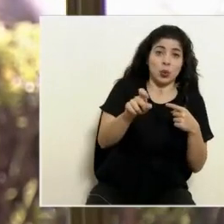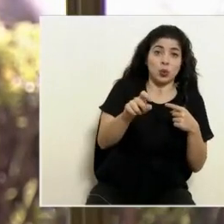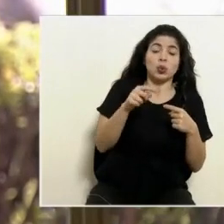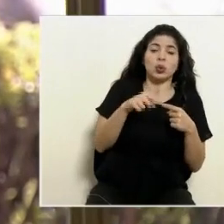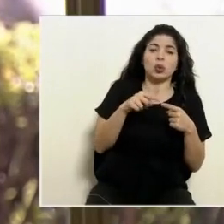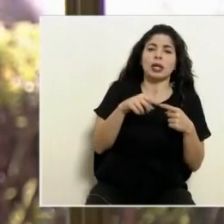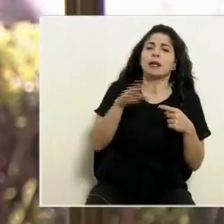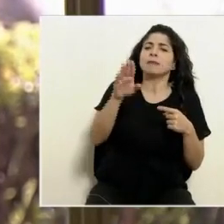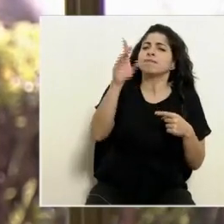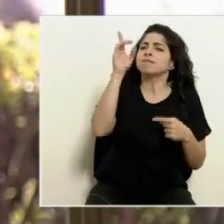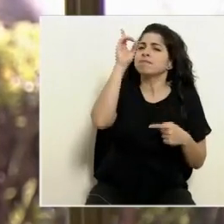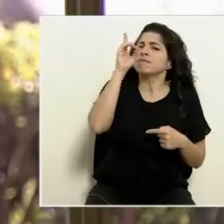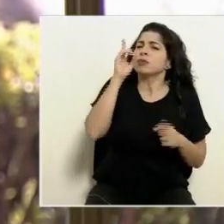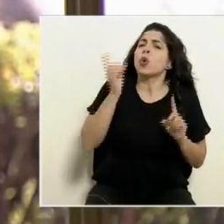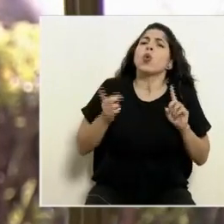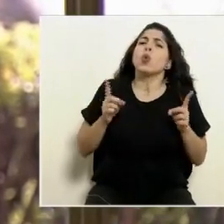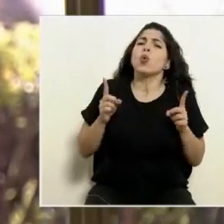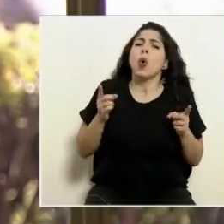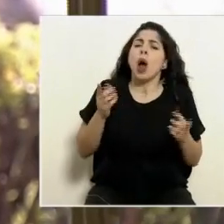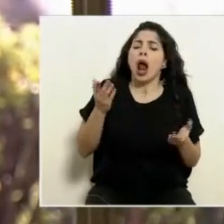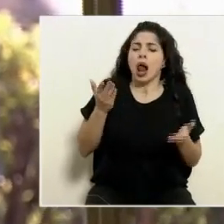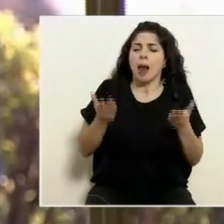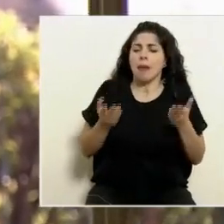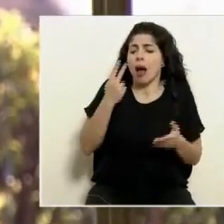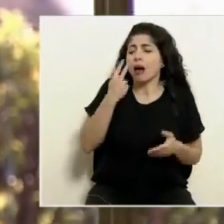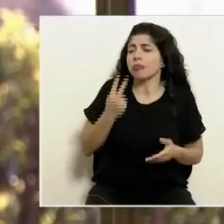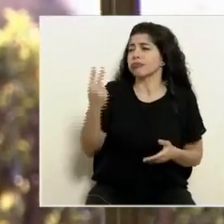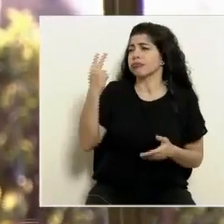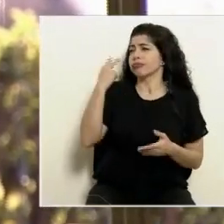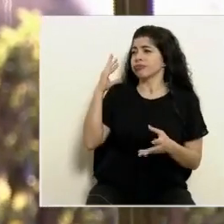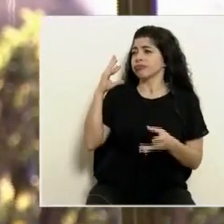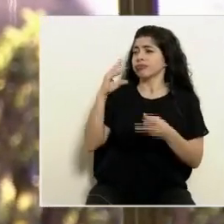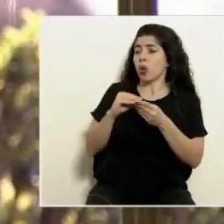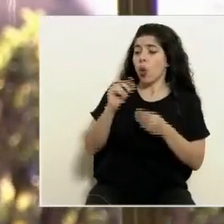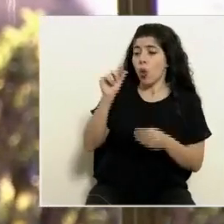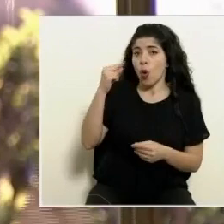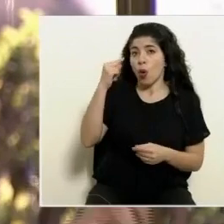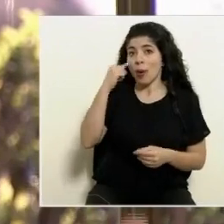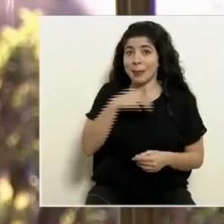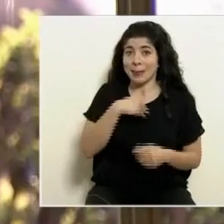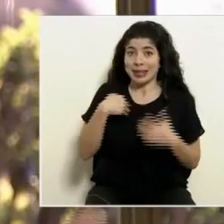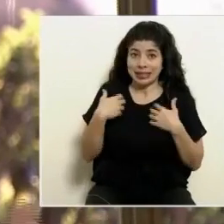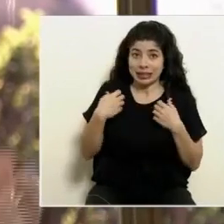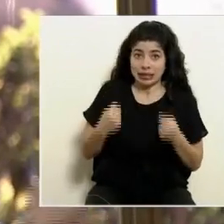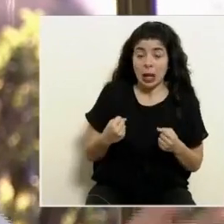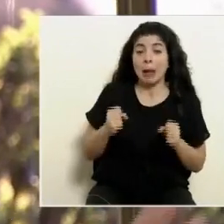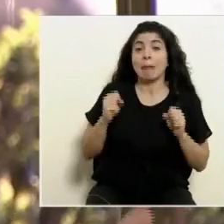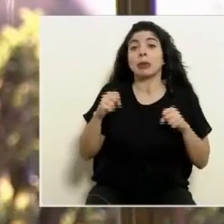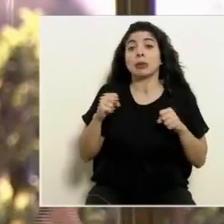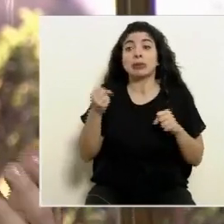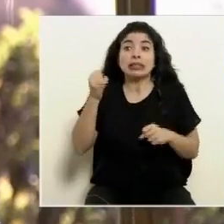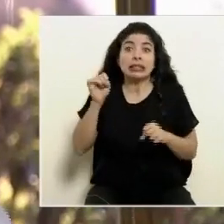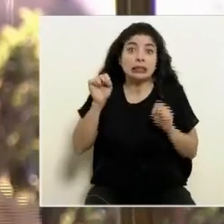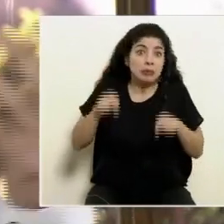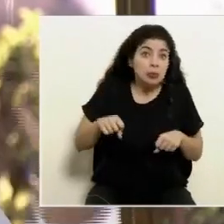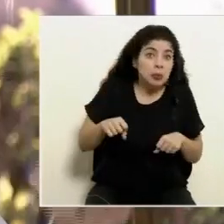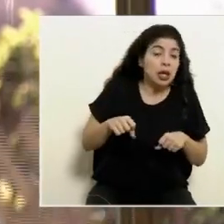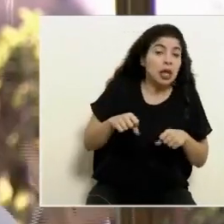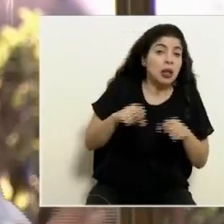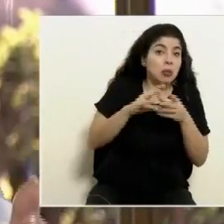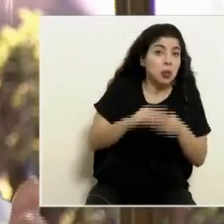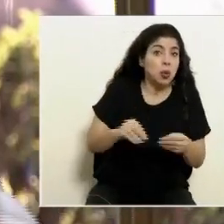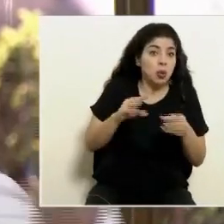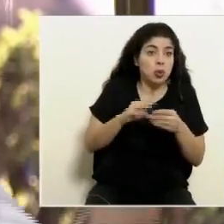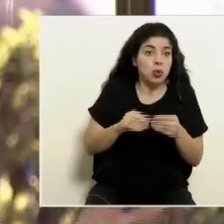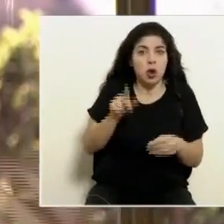don Daniel, ¿cuál es el balance o el análisis que hace el gobierno y el Ministerio de Salud? Y quizás, posiblemente, si me puede comentar también